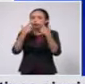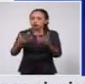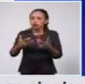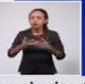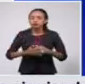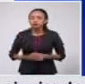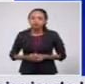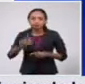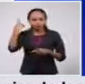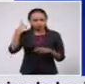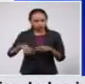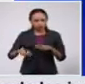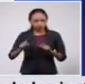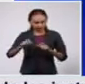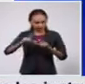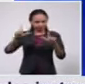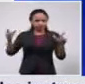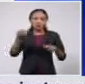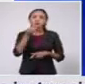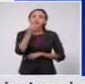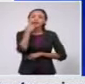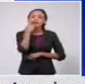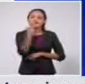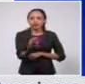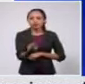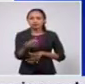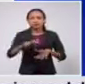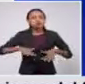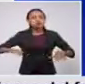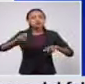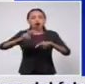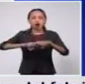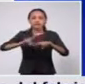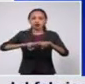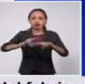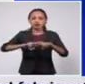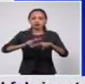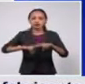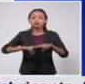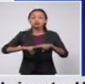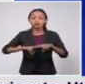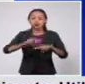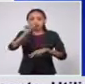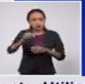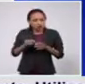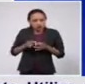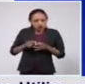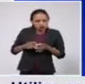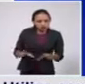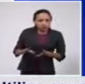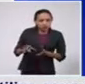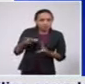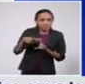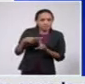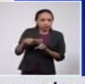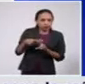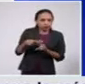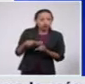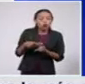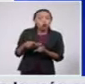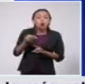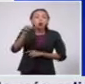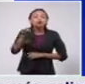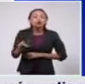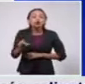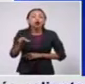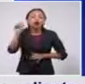donde se ve en el comportamiento de La Habana los casos autóctonos y los casos importados, que